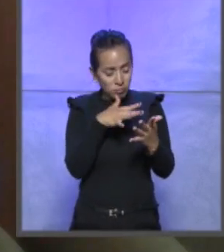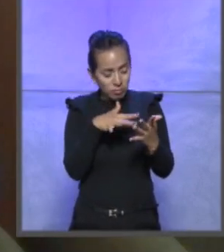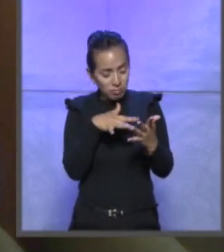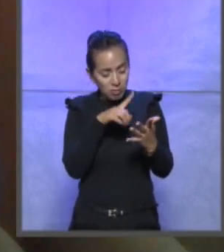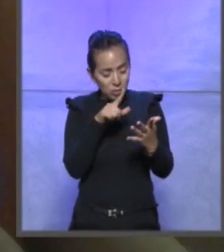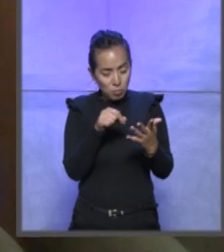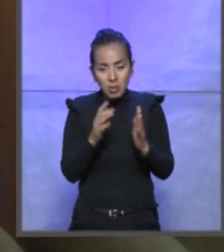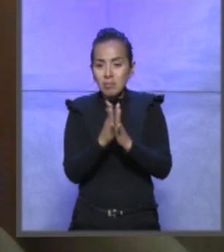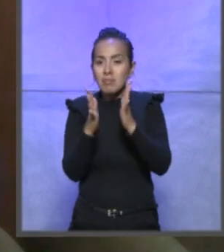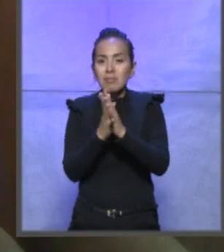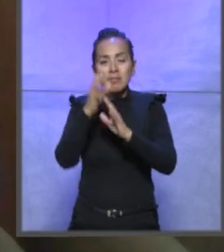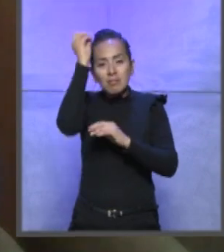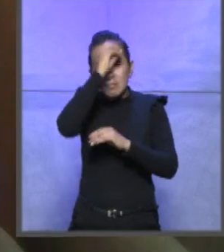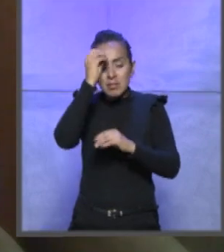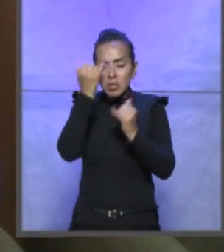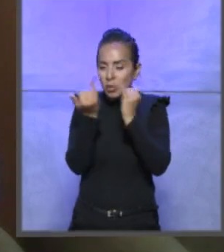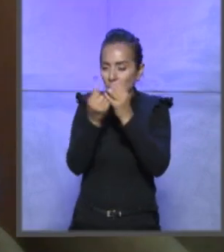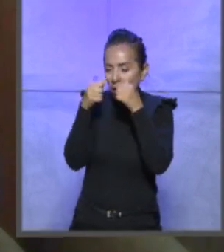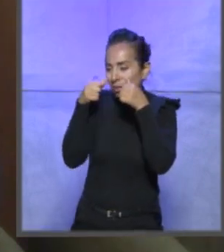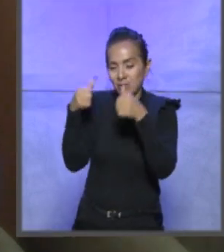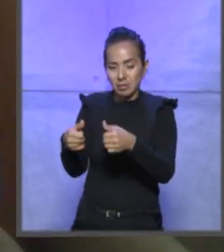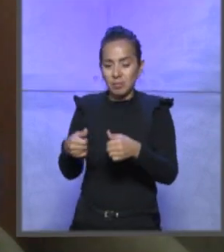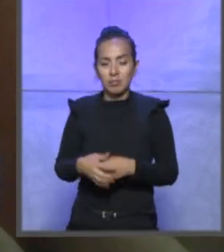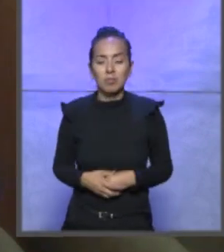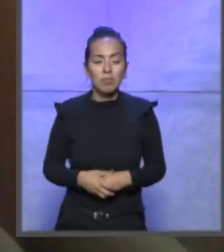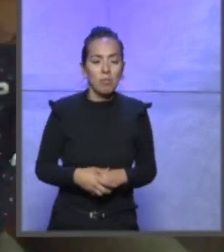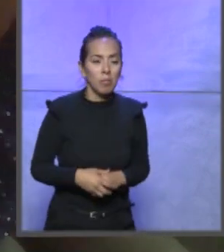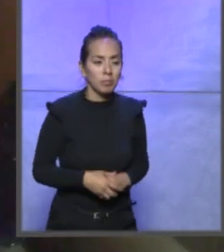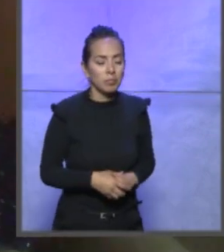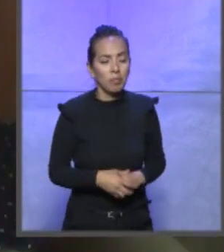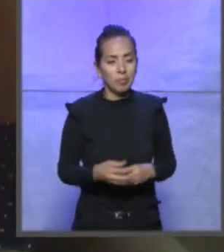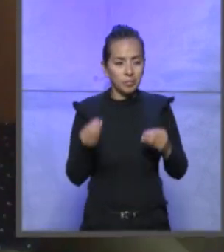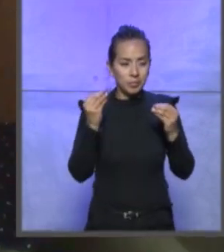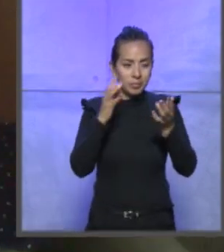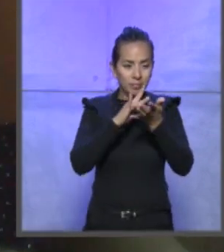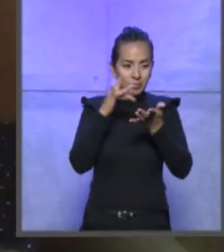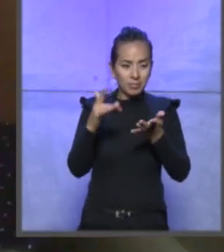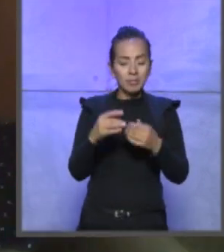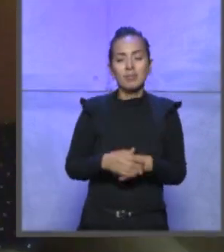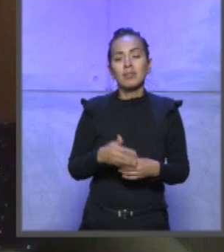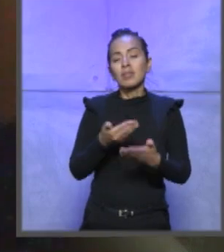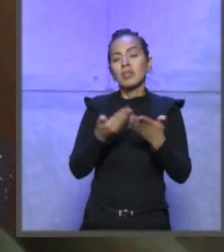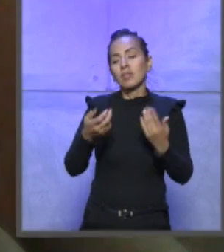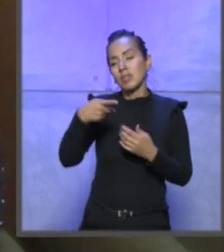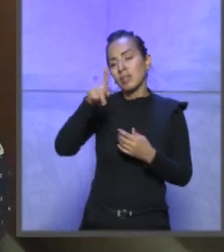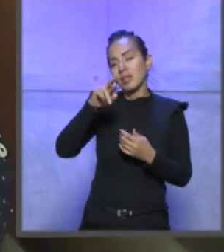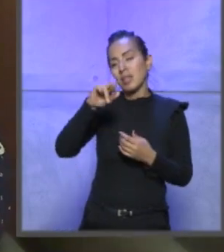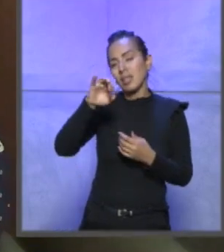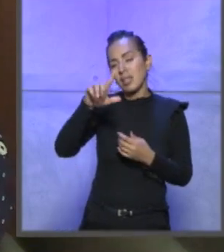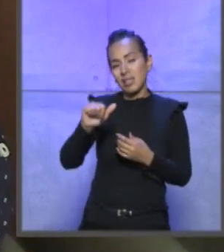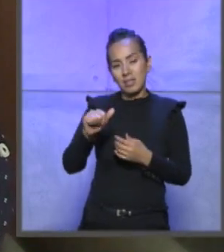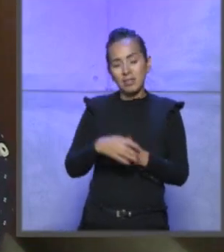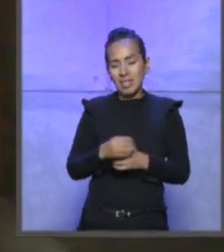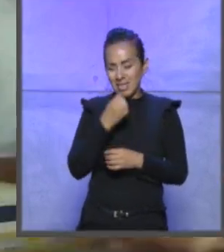hacer escuchar, poder escucharles a ellos. Gracias. Gracias, Eduardo. Carla, nuevamente la pregunta,